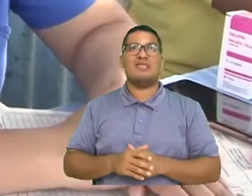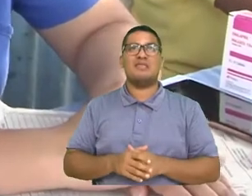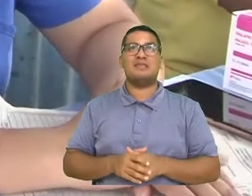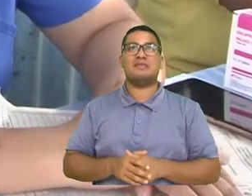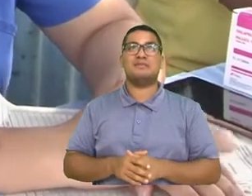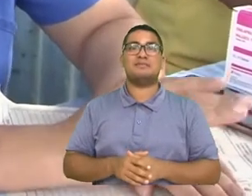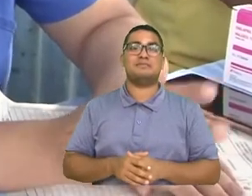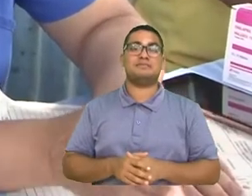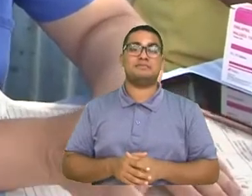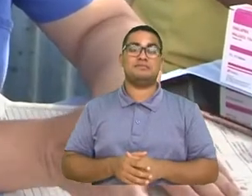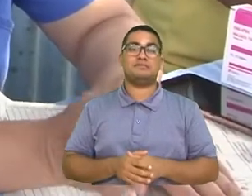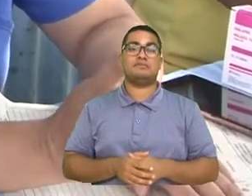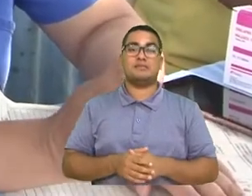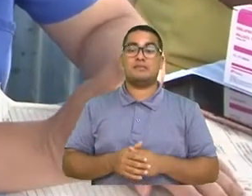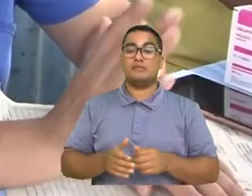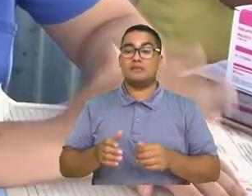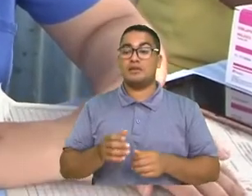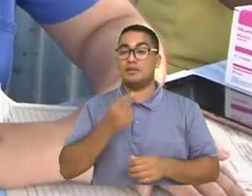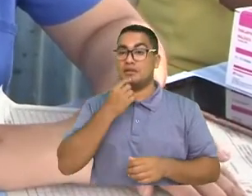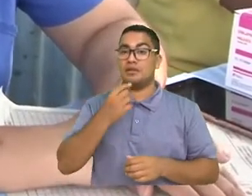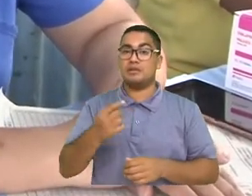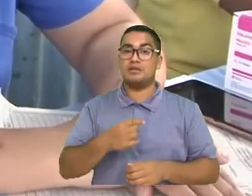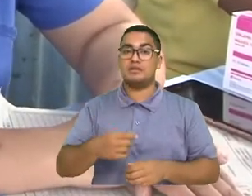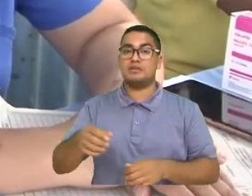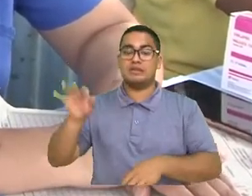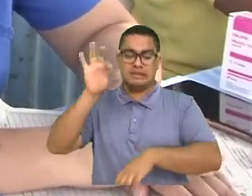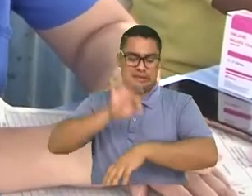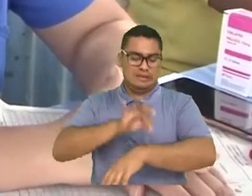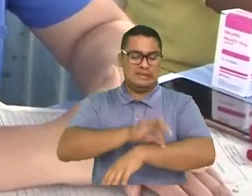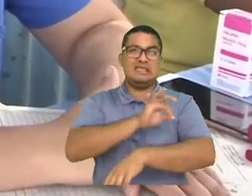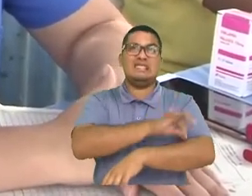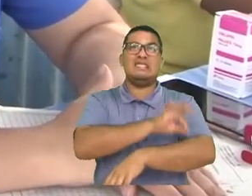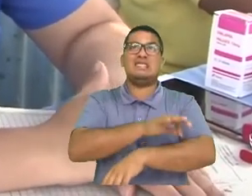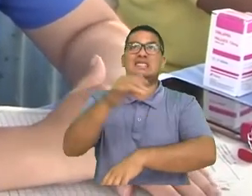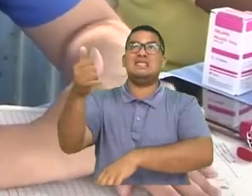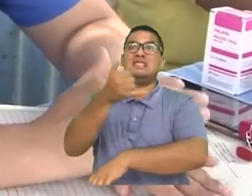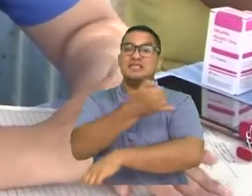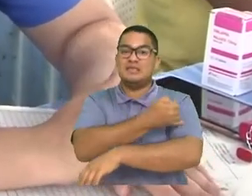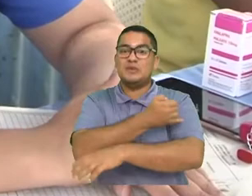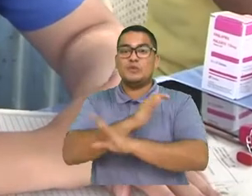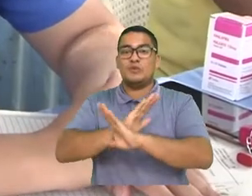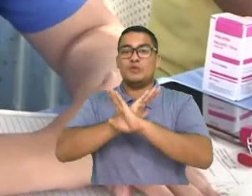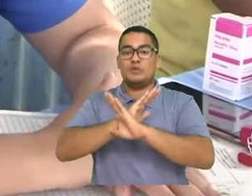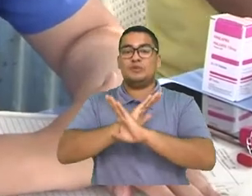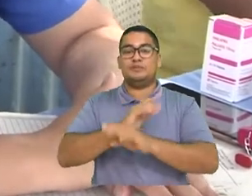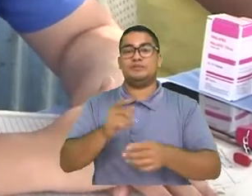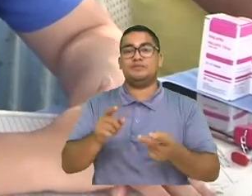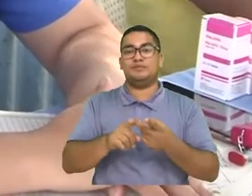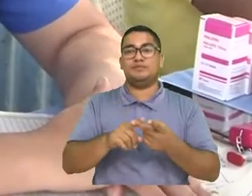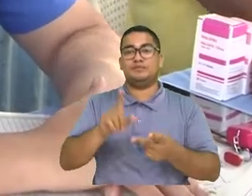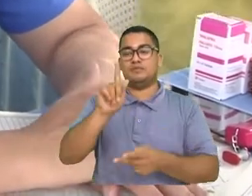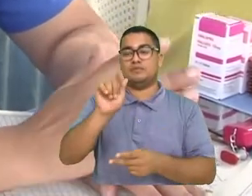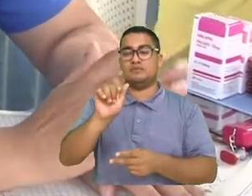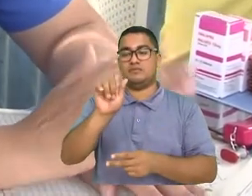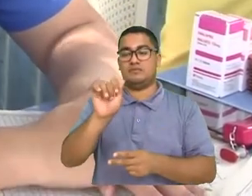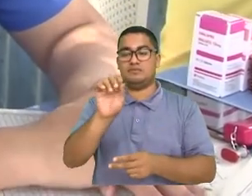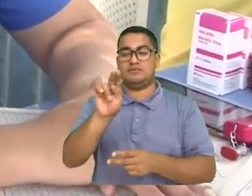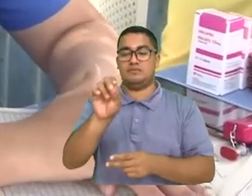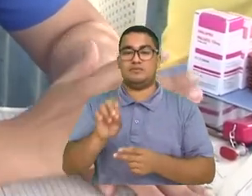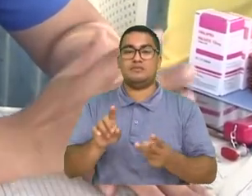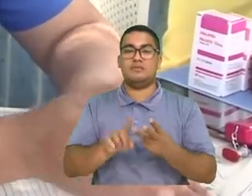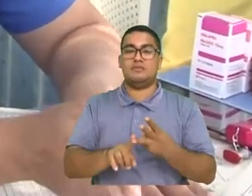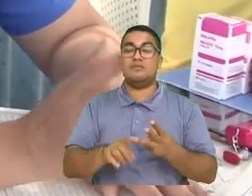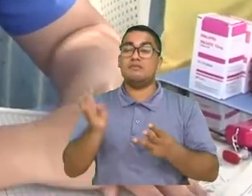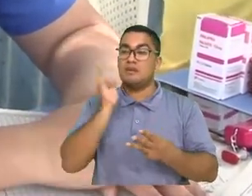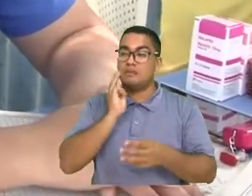pusimos a la niña su dosis de sarampión para que no le dé sarampión, la primera dosis de tétano, y se le orienta a la madre